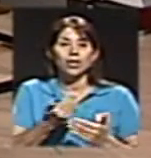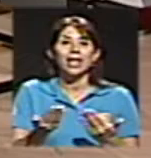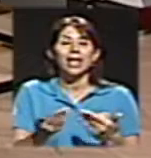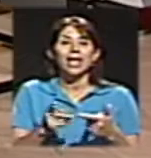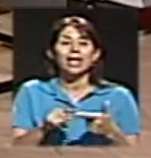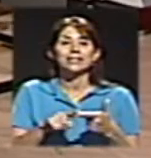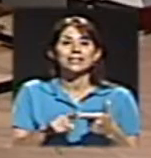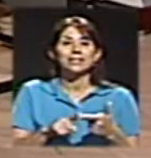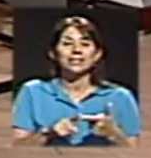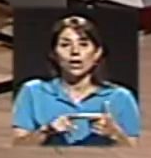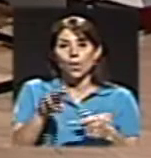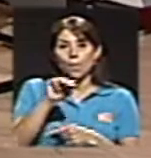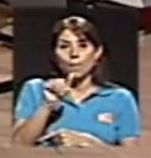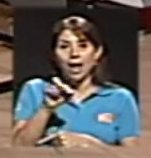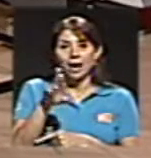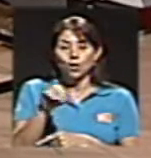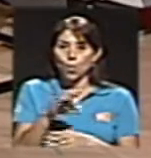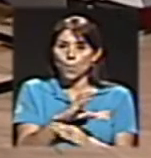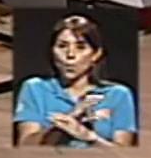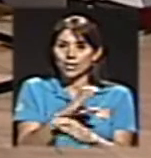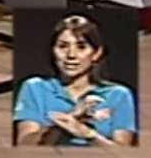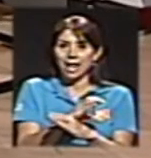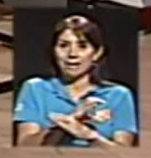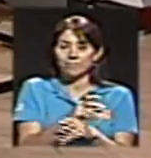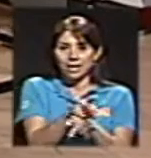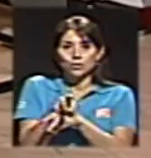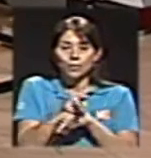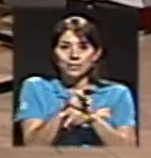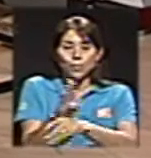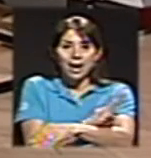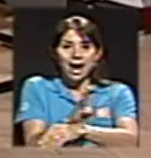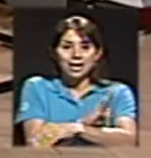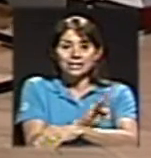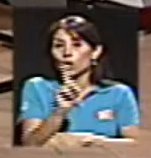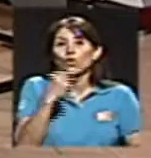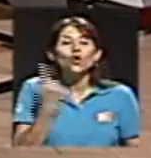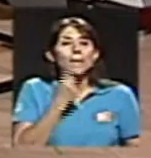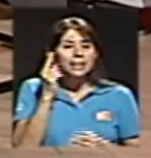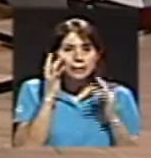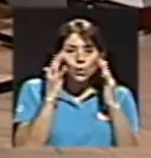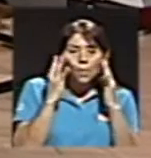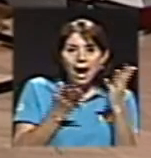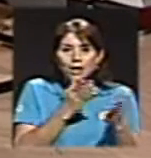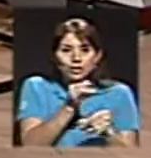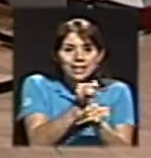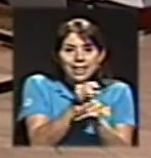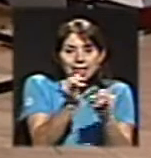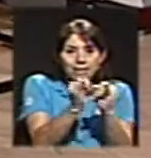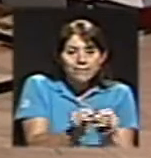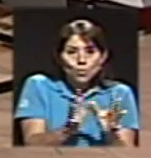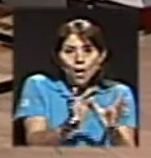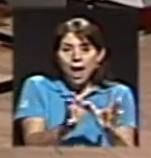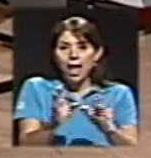el elemento macroprudencial en la supervisión bancaria, ¿verdad? Es decir, no preocuparnos solo por las entidades individuales, por el banco individual,